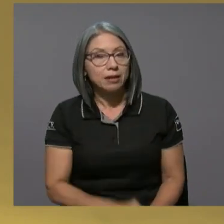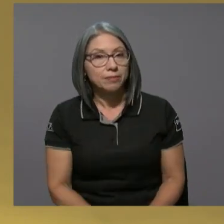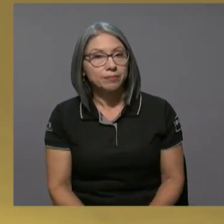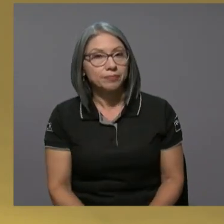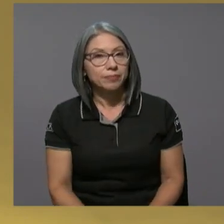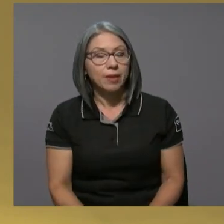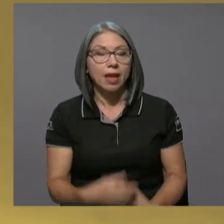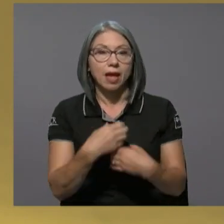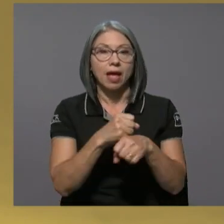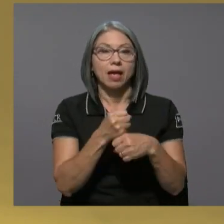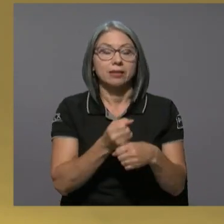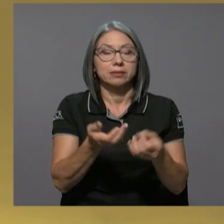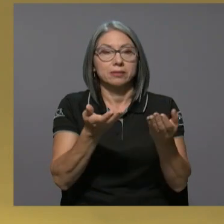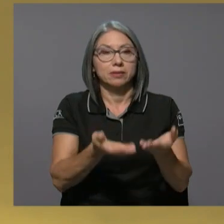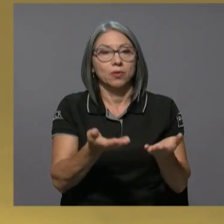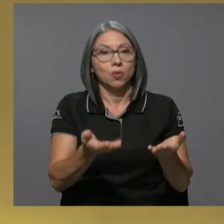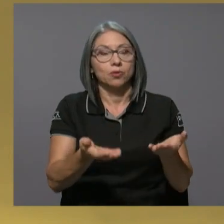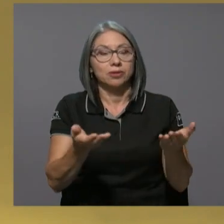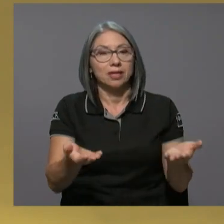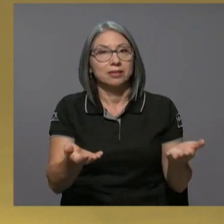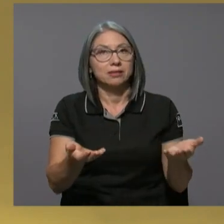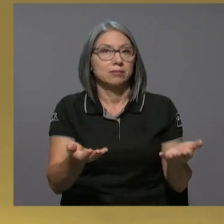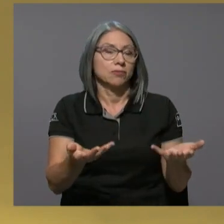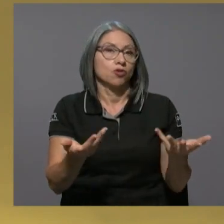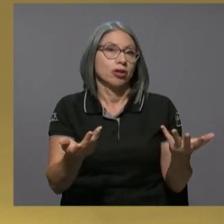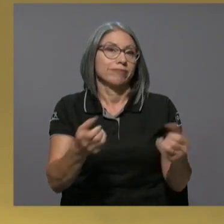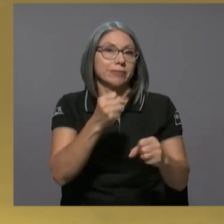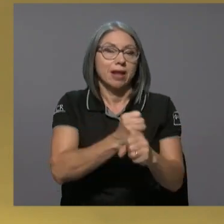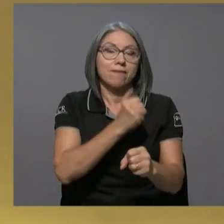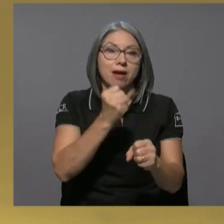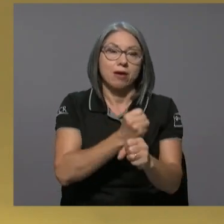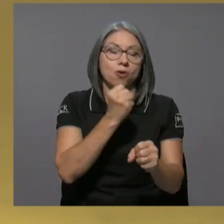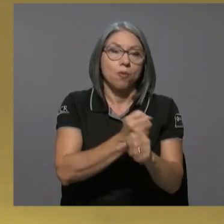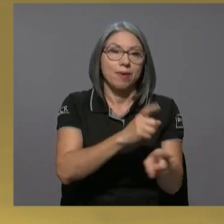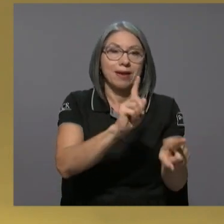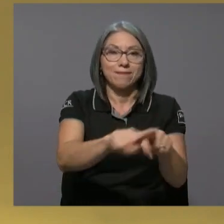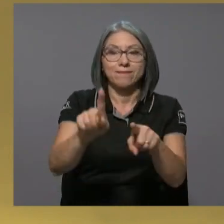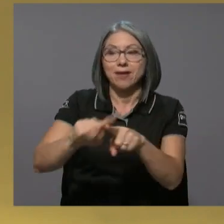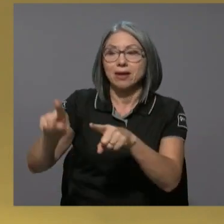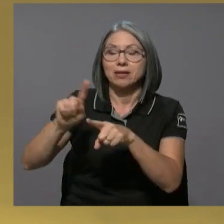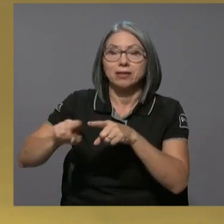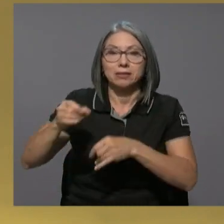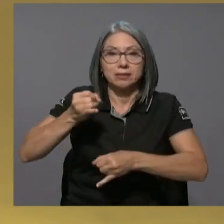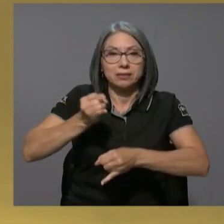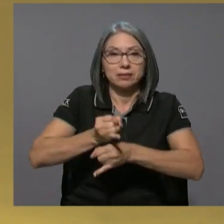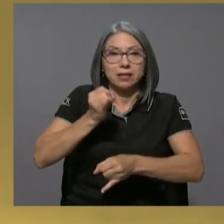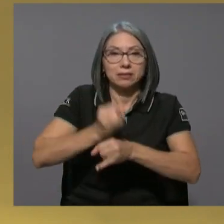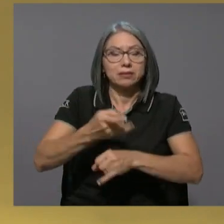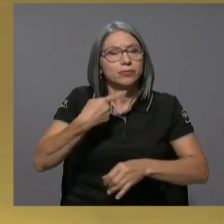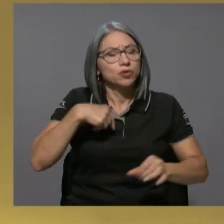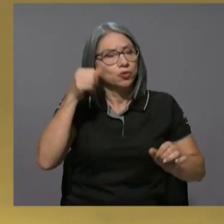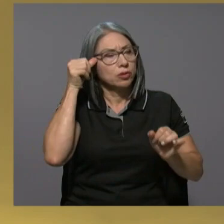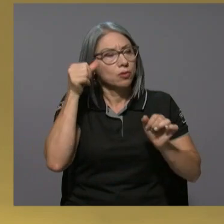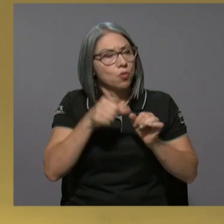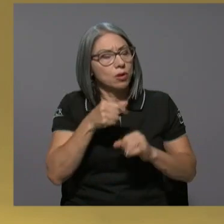hacía cosas, trabajó para varias instancias. Yo recuerdo a don